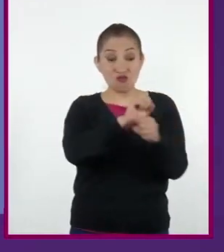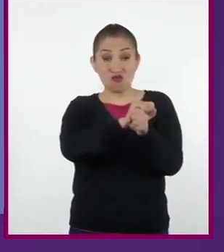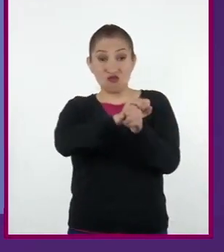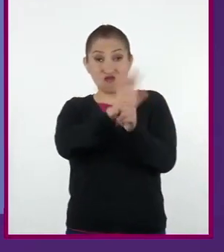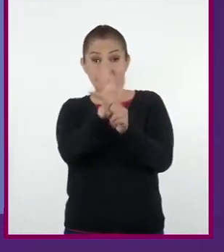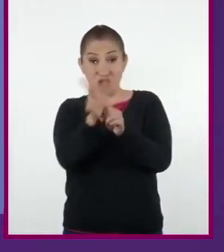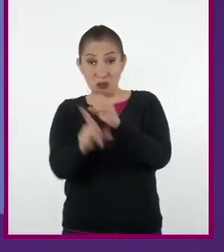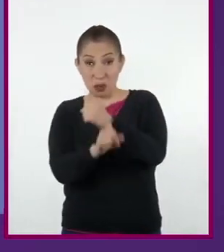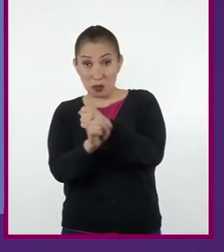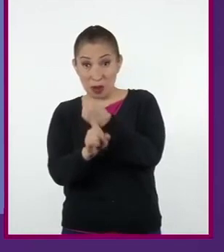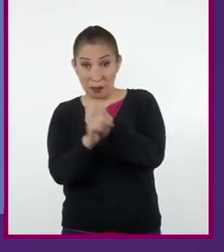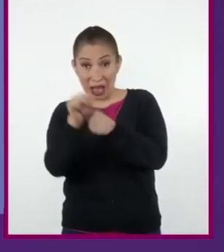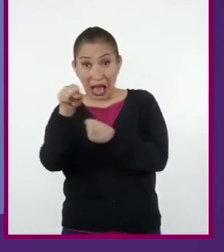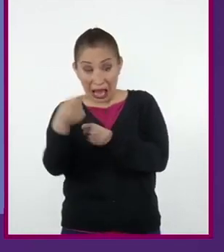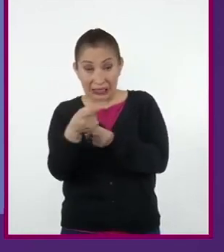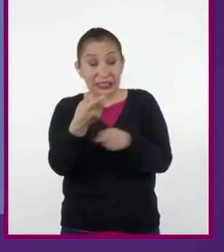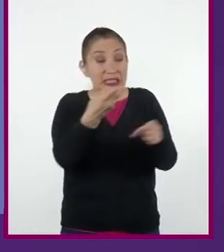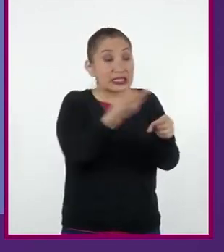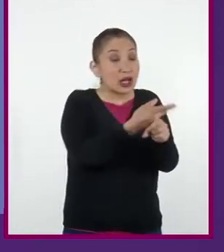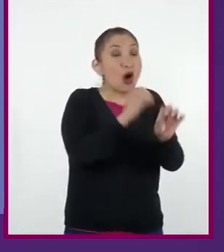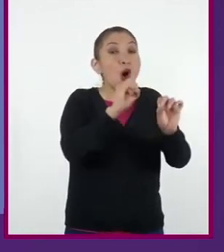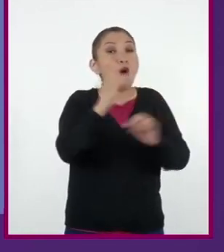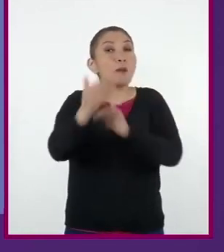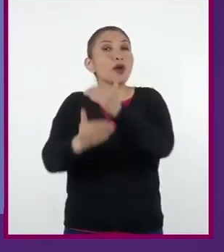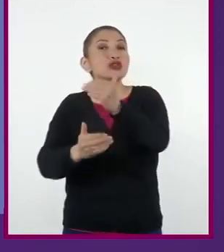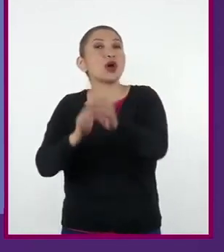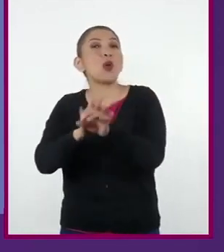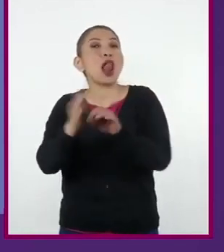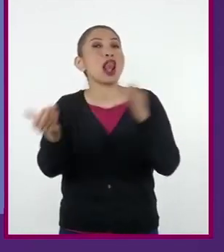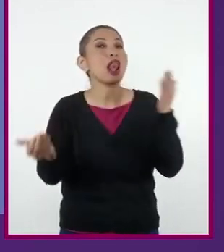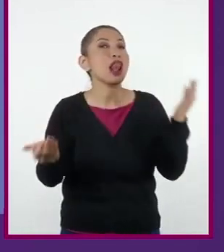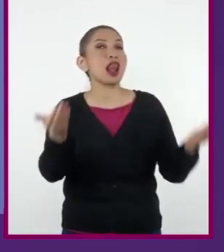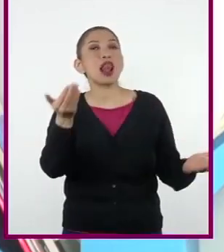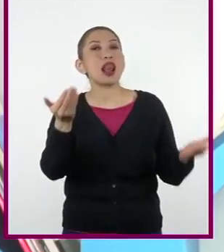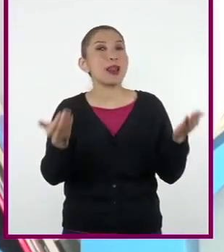del COVID-19 es un hecho o un proceso histórico?